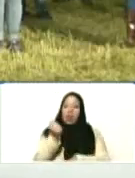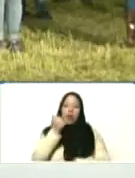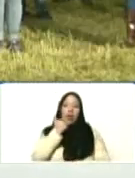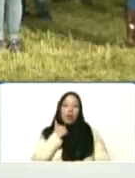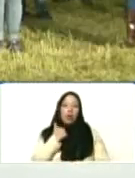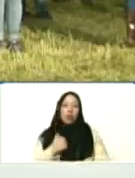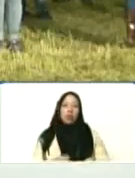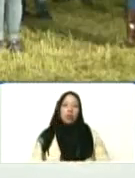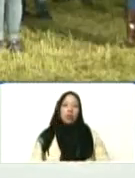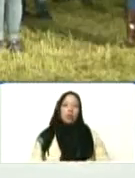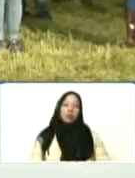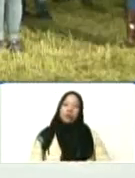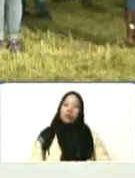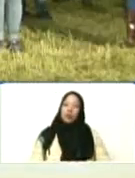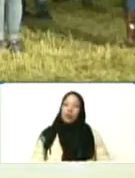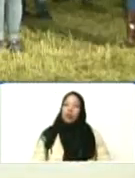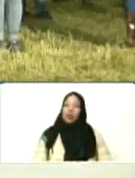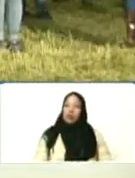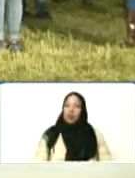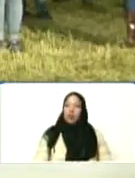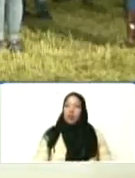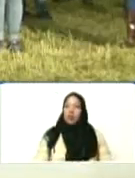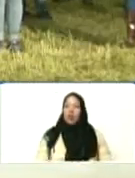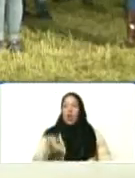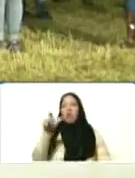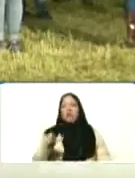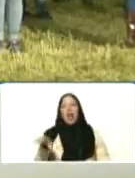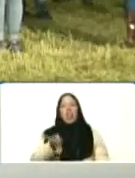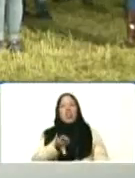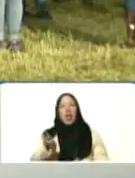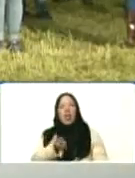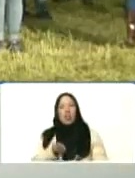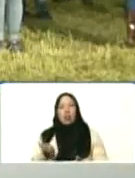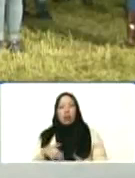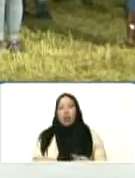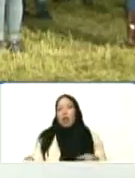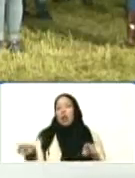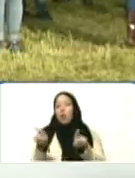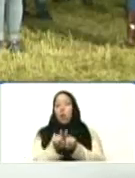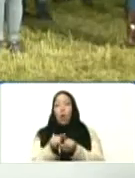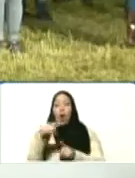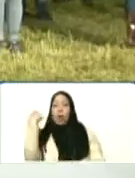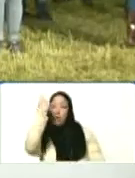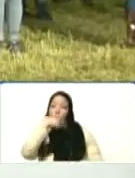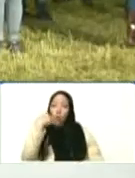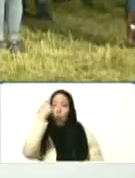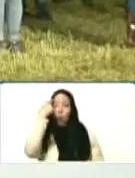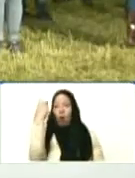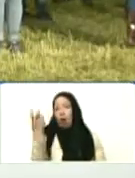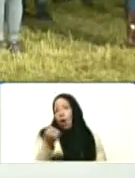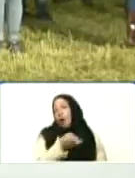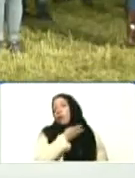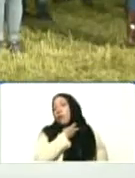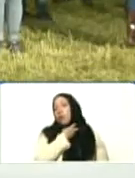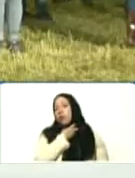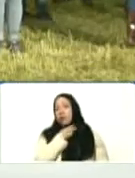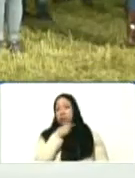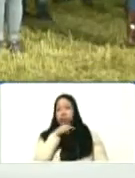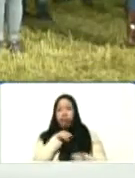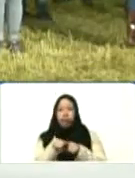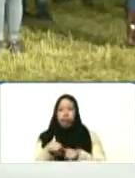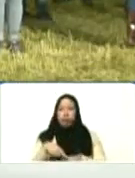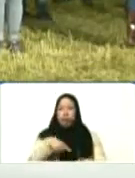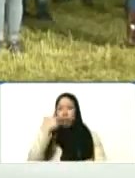Ahora sale Nacho a decir, Nacho, que se parece a Drácula. Si es ridículo ese tipo,